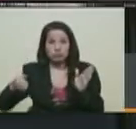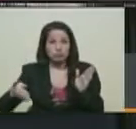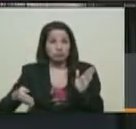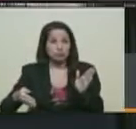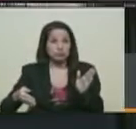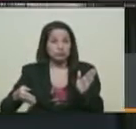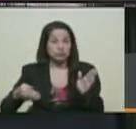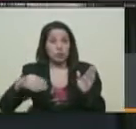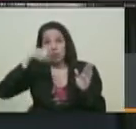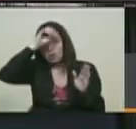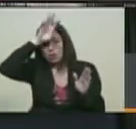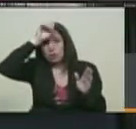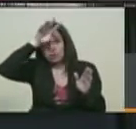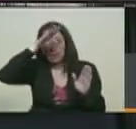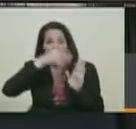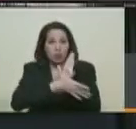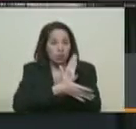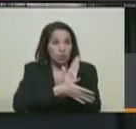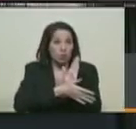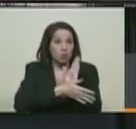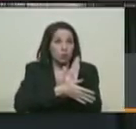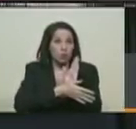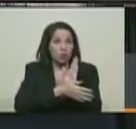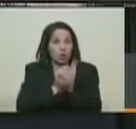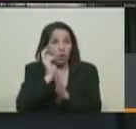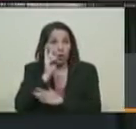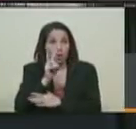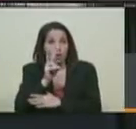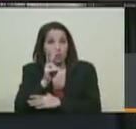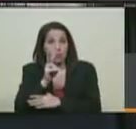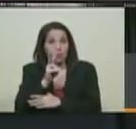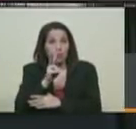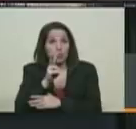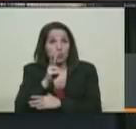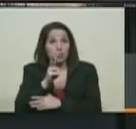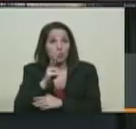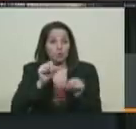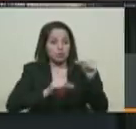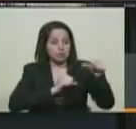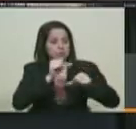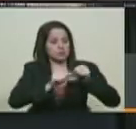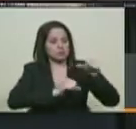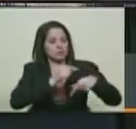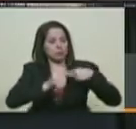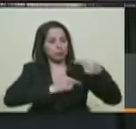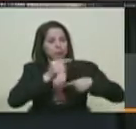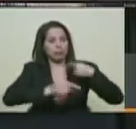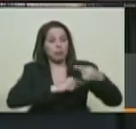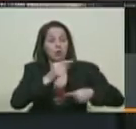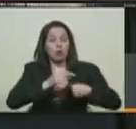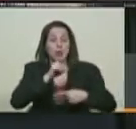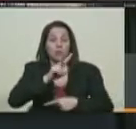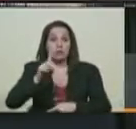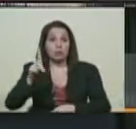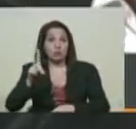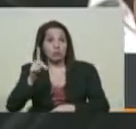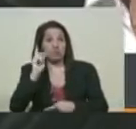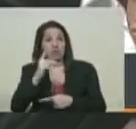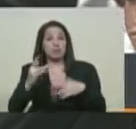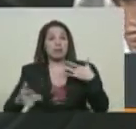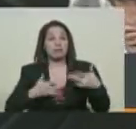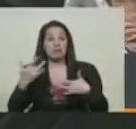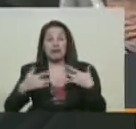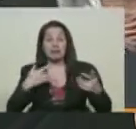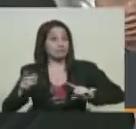atención mineros y mineras. Esto es el siglo XXI. Tenemos que incorporarnos muy activamente al siglo